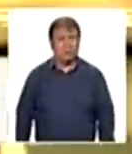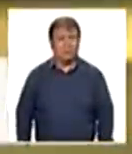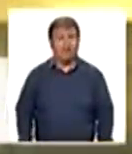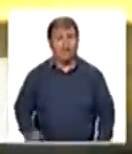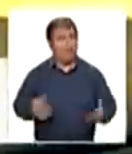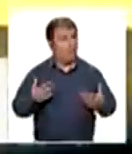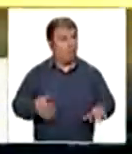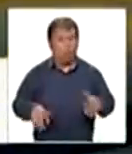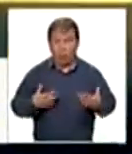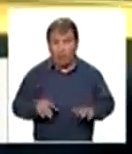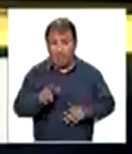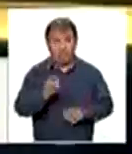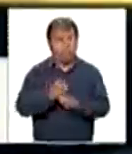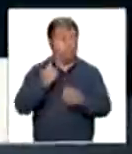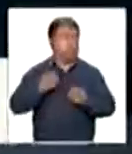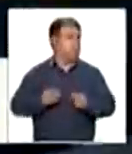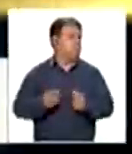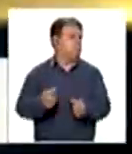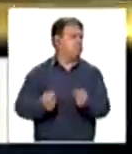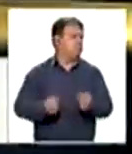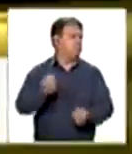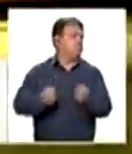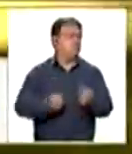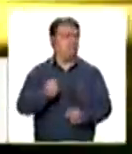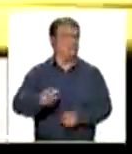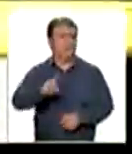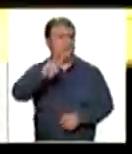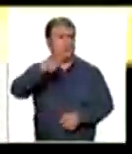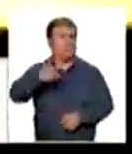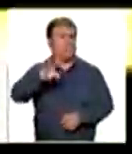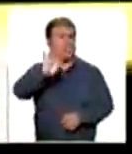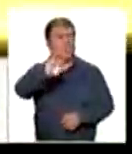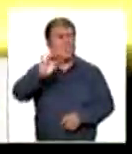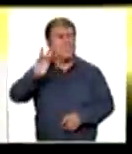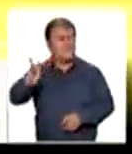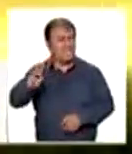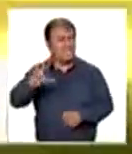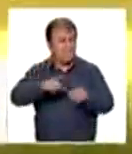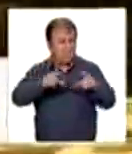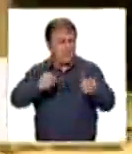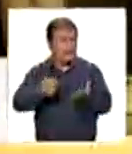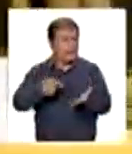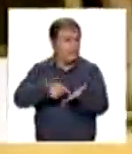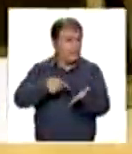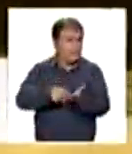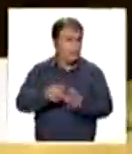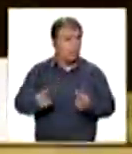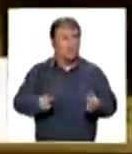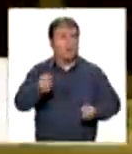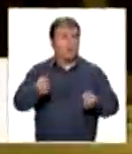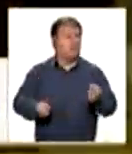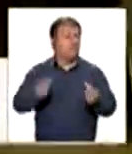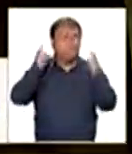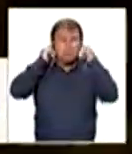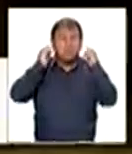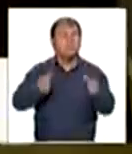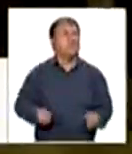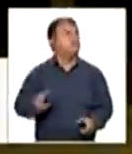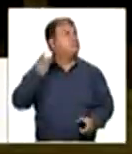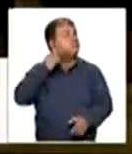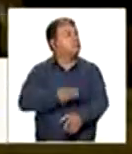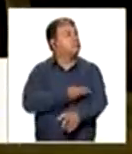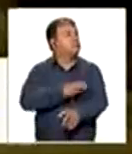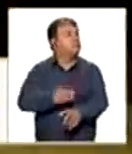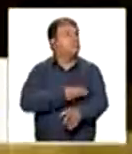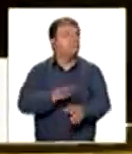Aunque no lo crea, la unidad continúa circulando con 296 papeletas registradas. El chofer, mientras va escuchando música con